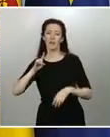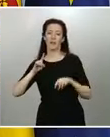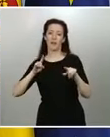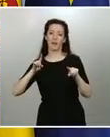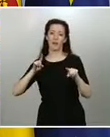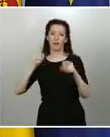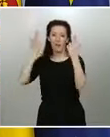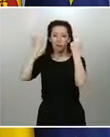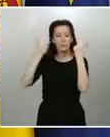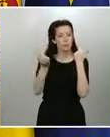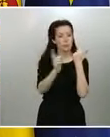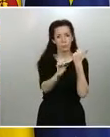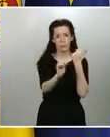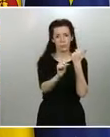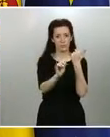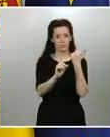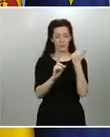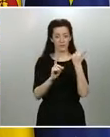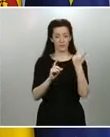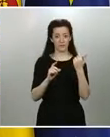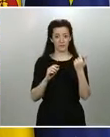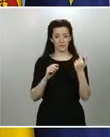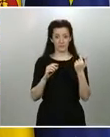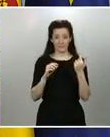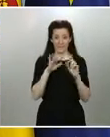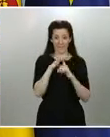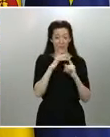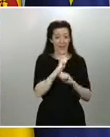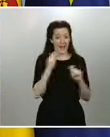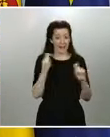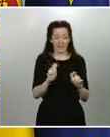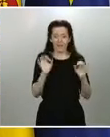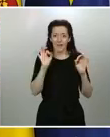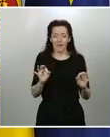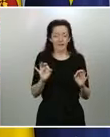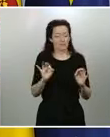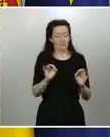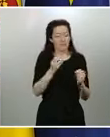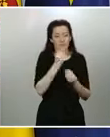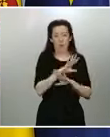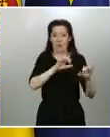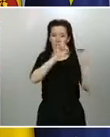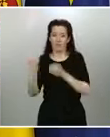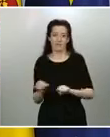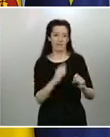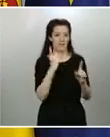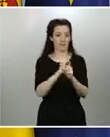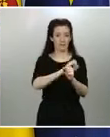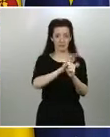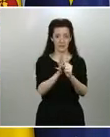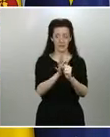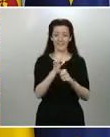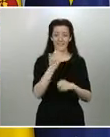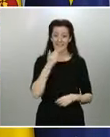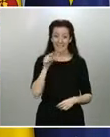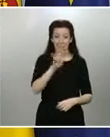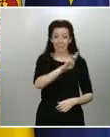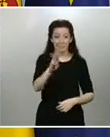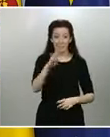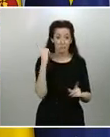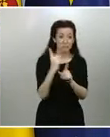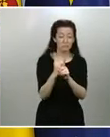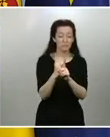al cob y porque de hacerlo tendrán que responder ante los ciudadanos si se produce un repunte de los contagios